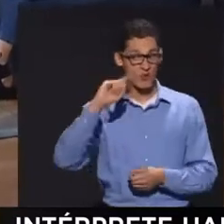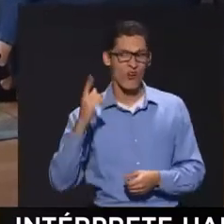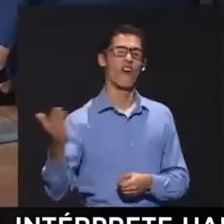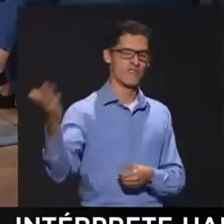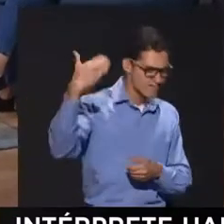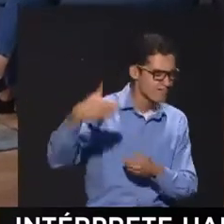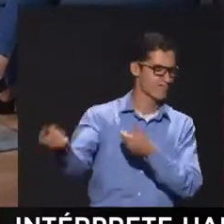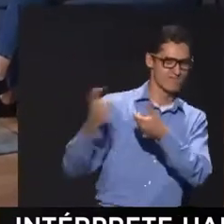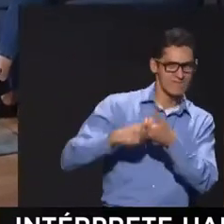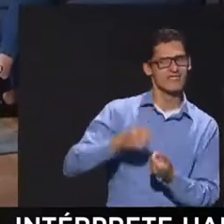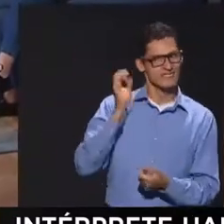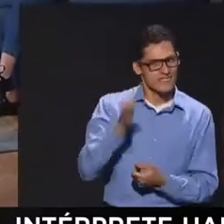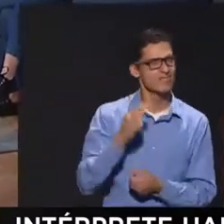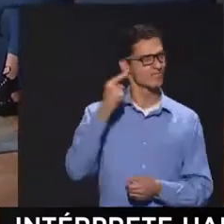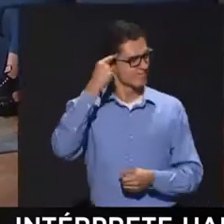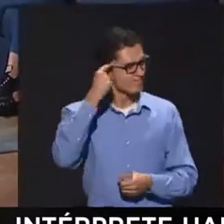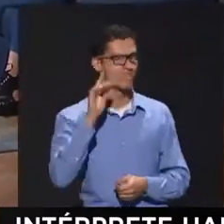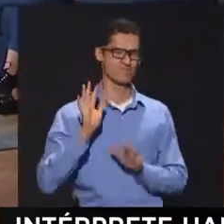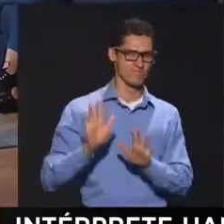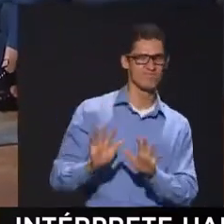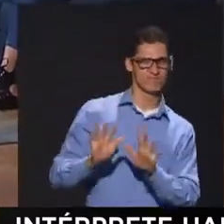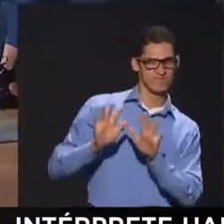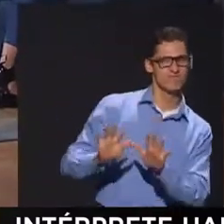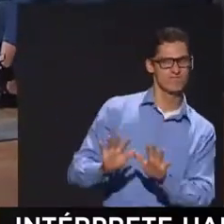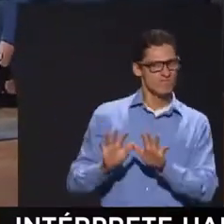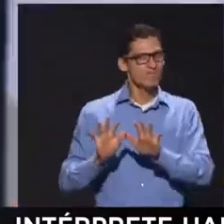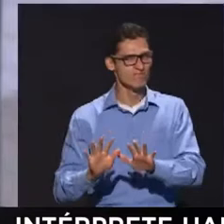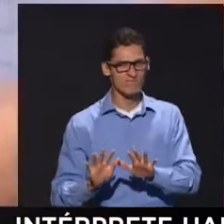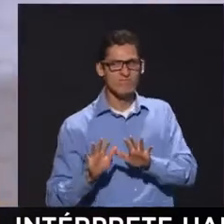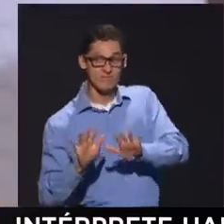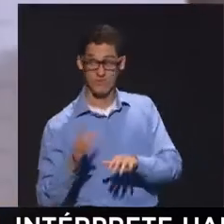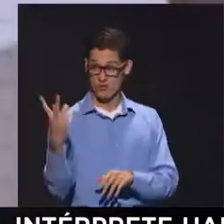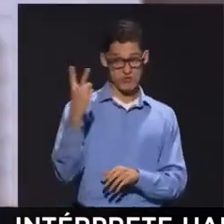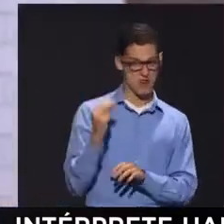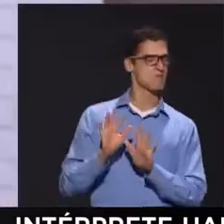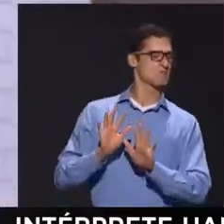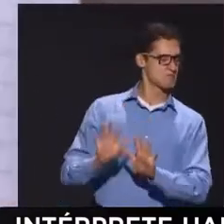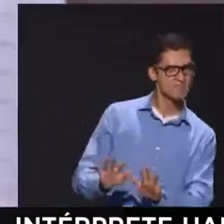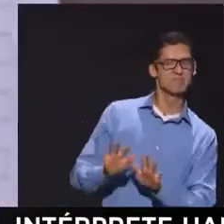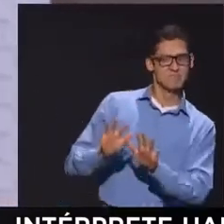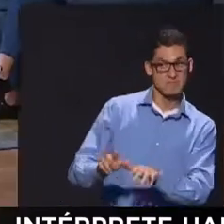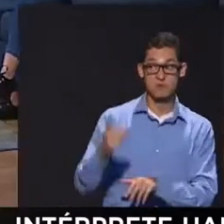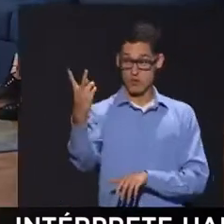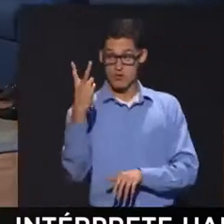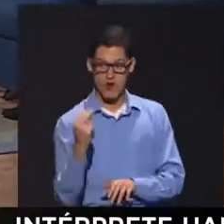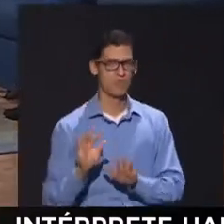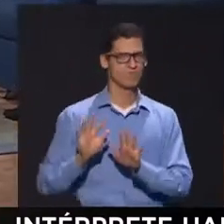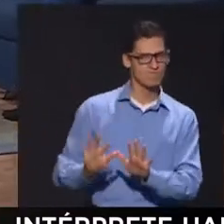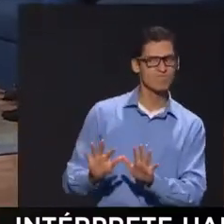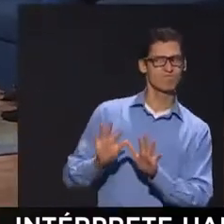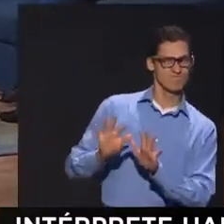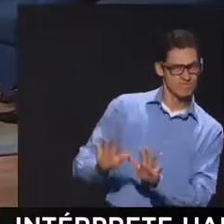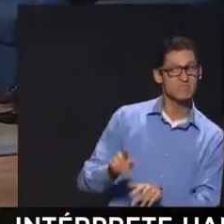si dice que no, va a caer. Y si dice que no, ¿cómo? ¿Cómo? Y si dice que no, va a caer. Y si dice que